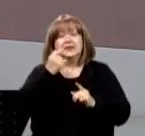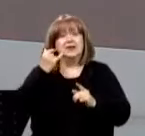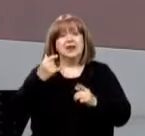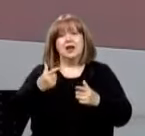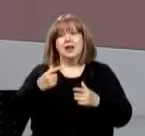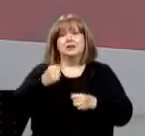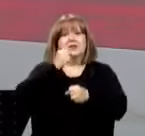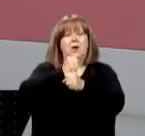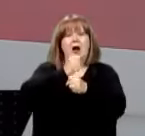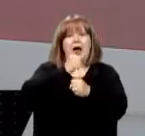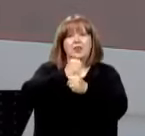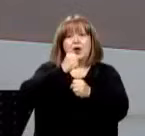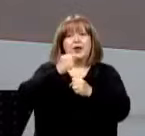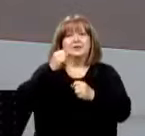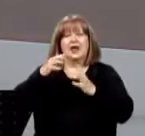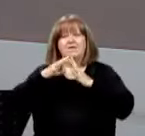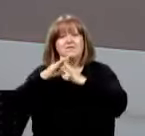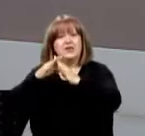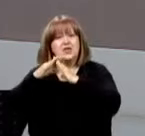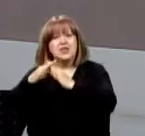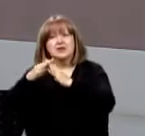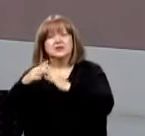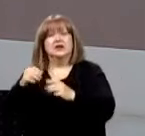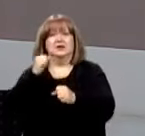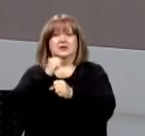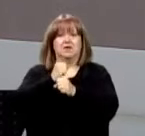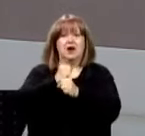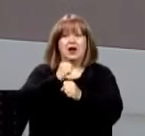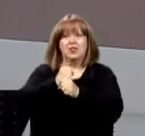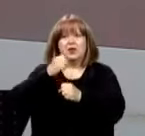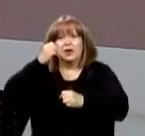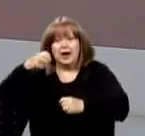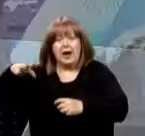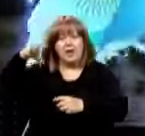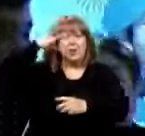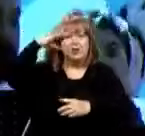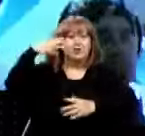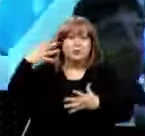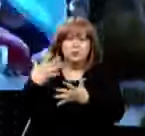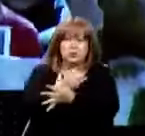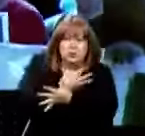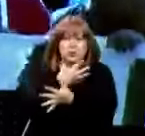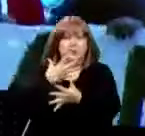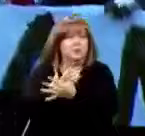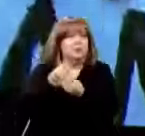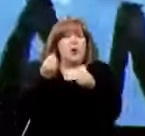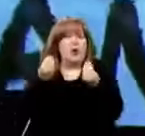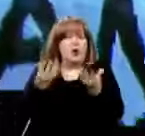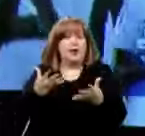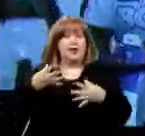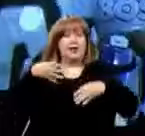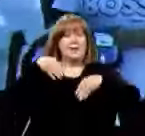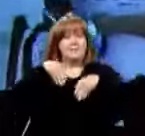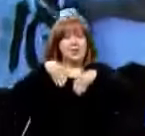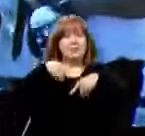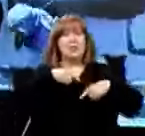los obreros o trabajadores de viñas se sienten, obviamente, los más damnificados. Exacto. Pongámoslo en su contexto. Estamos hablando del reclamo de viñateros, de